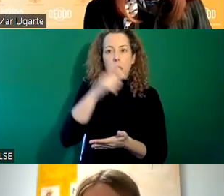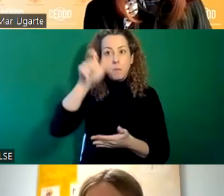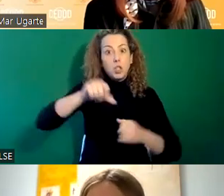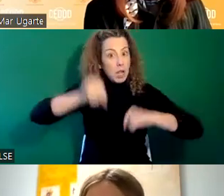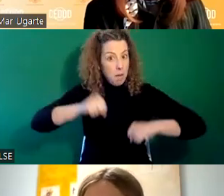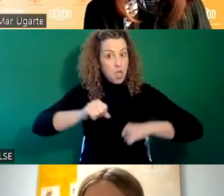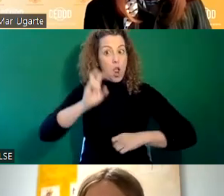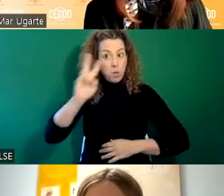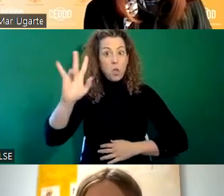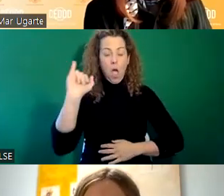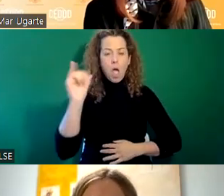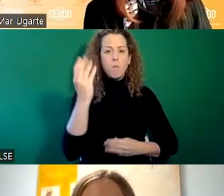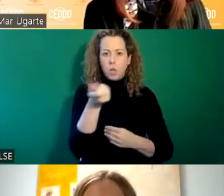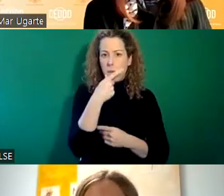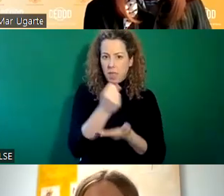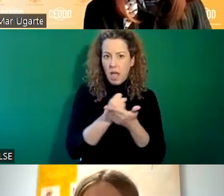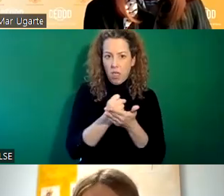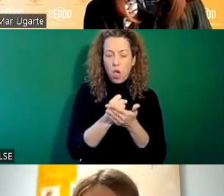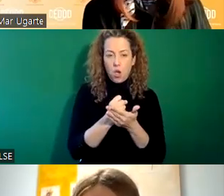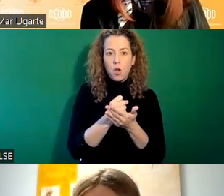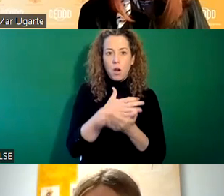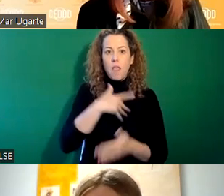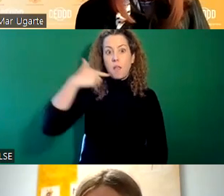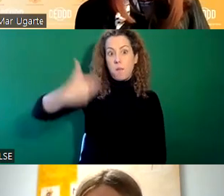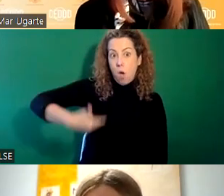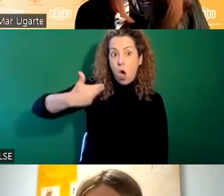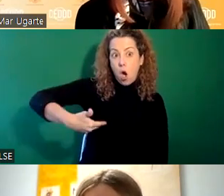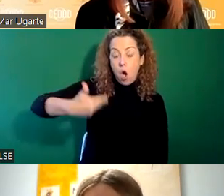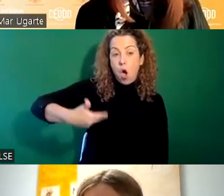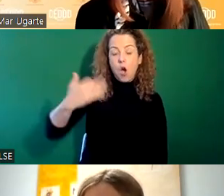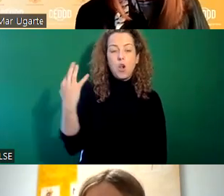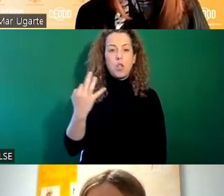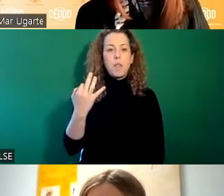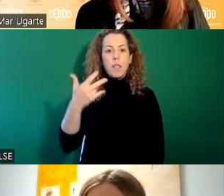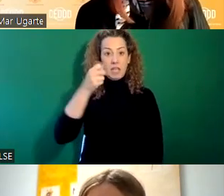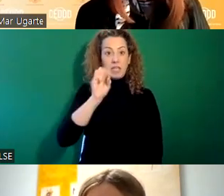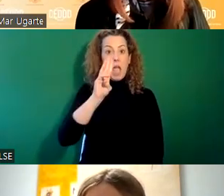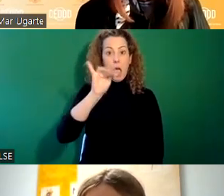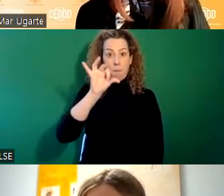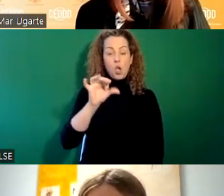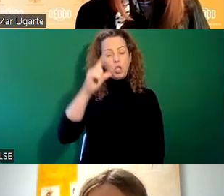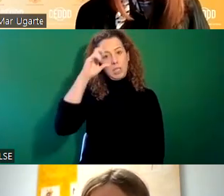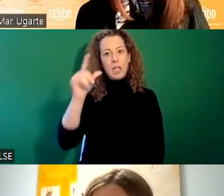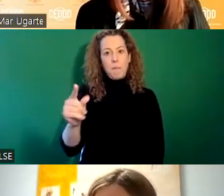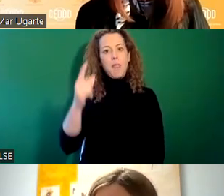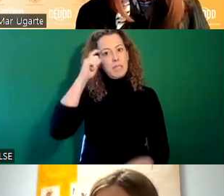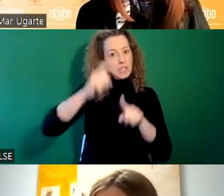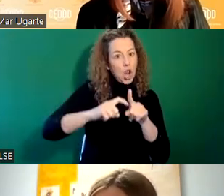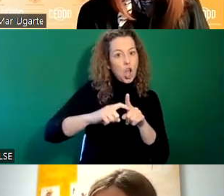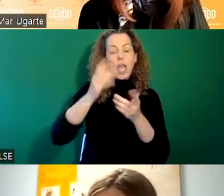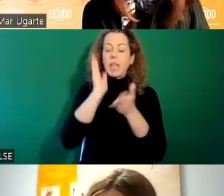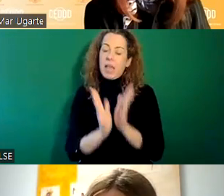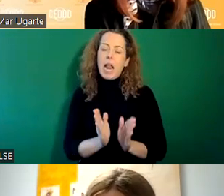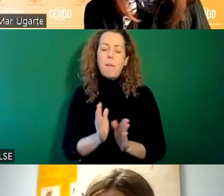ya vemos que llevan un montón de medicación. Entonces era importante este Champions en Demencias en las que estuviera psicología y terapia